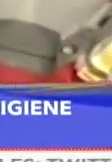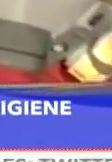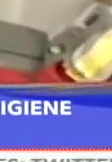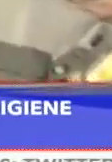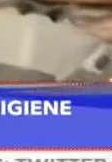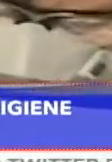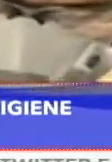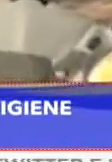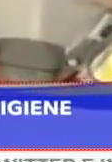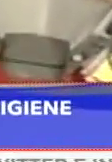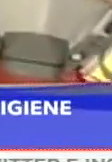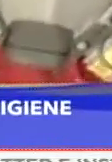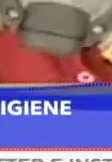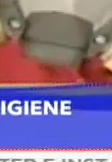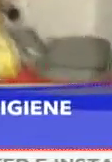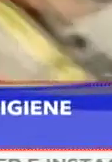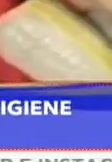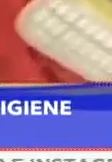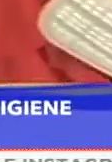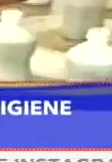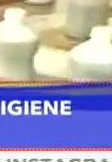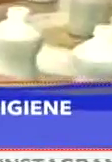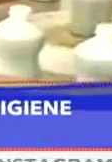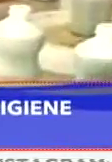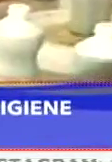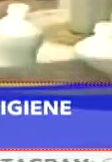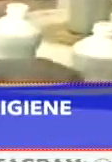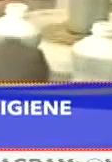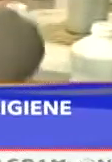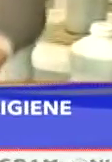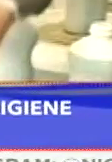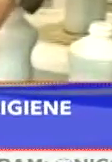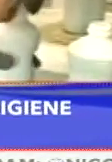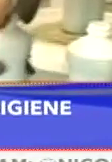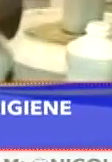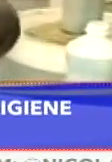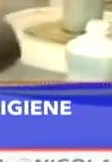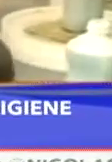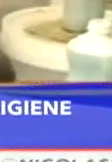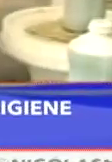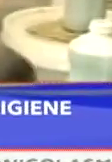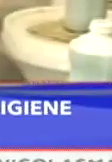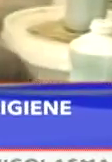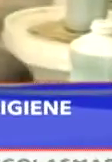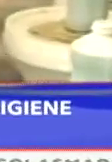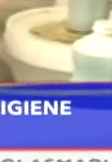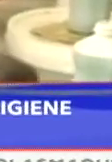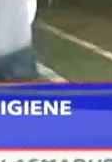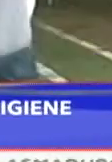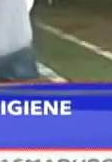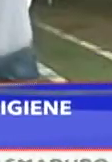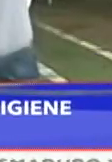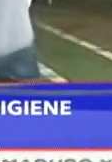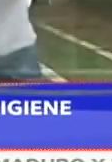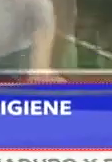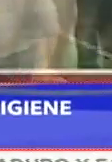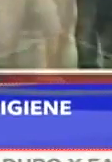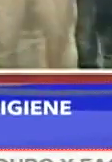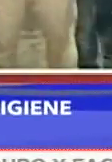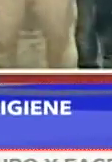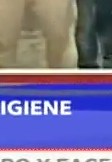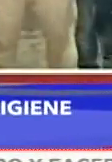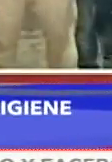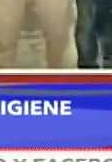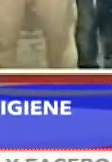pueblo nunca se va a rendir y este es el pueblo productor, creativo y liberador. Así que Dios lo bendiga siempre y